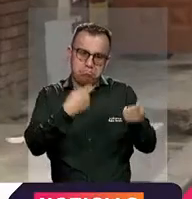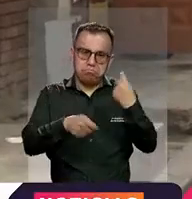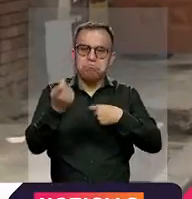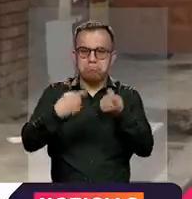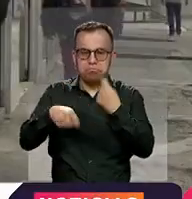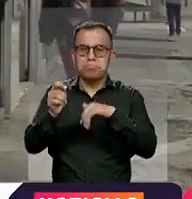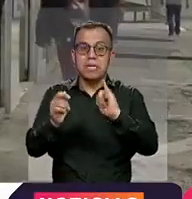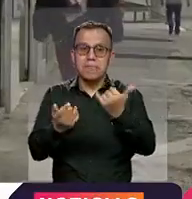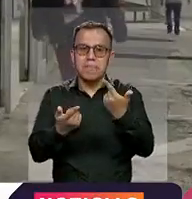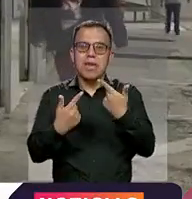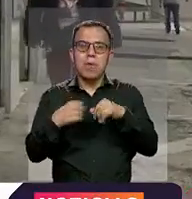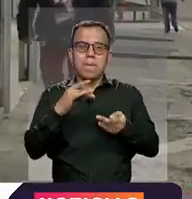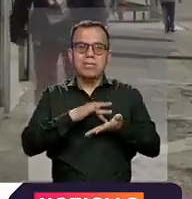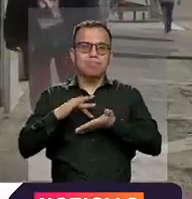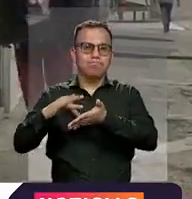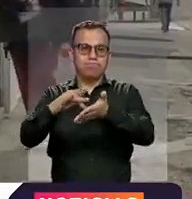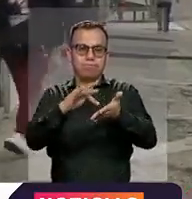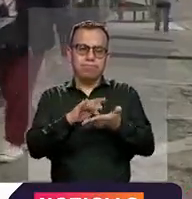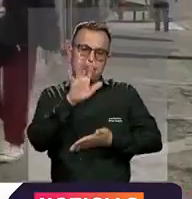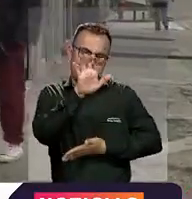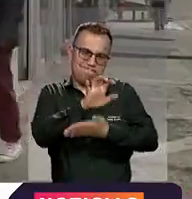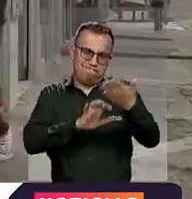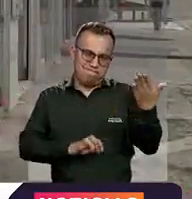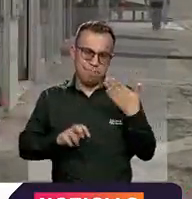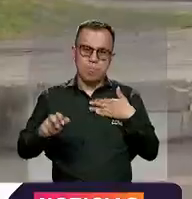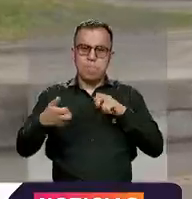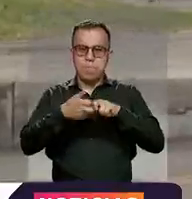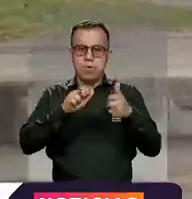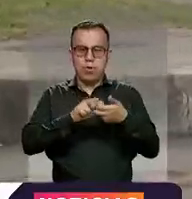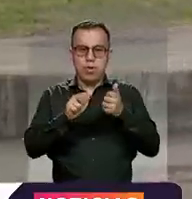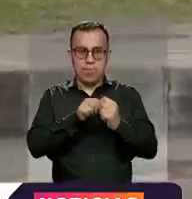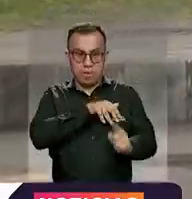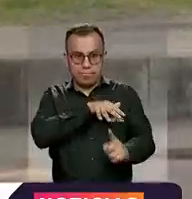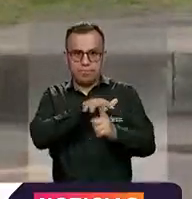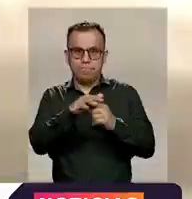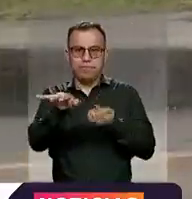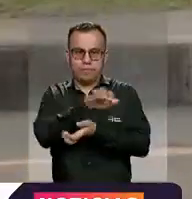las autoridades más presencia para evitar conflictos y alteraciones del orden público.